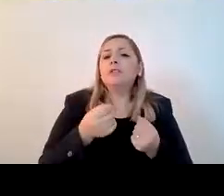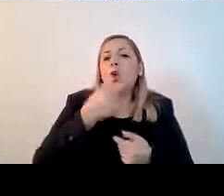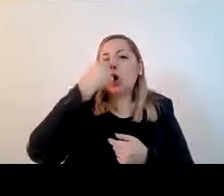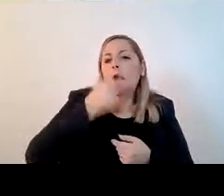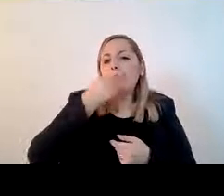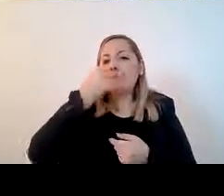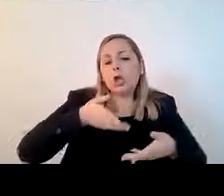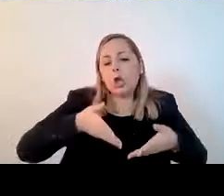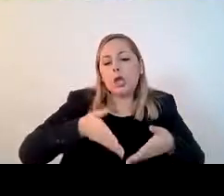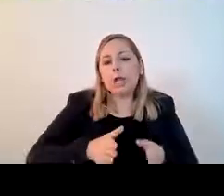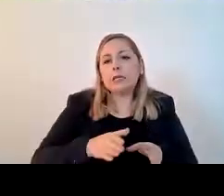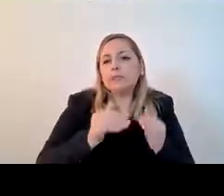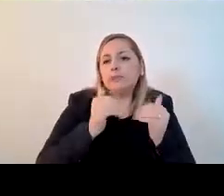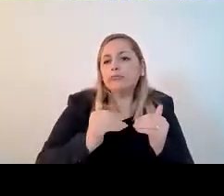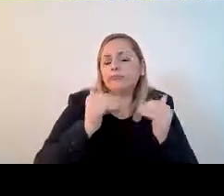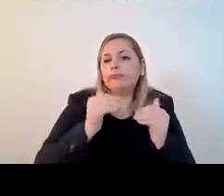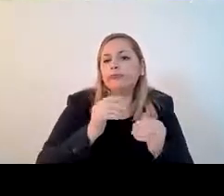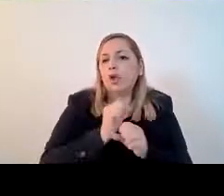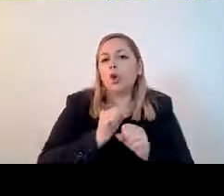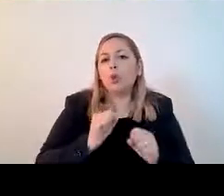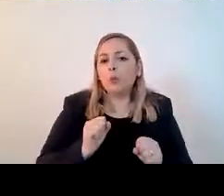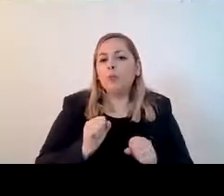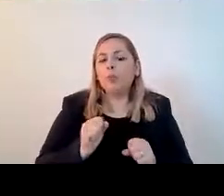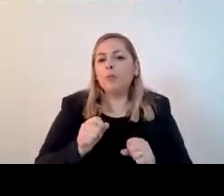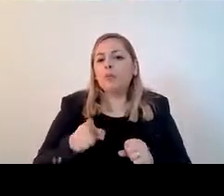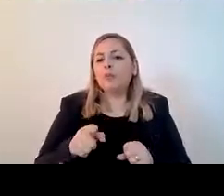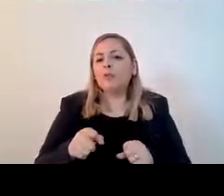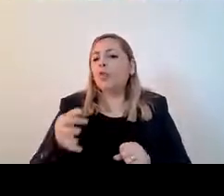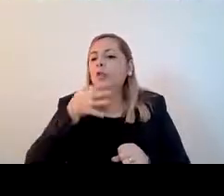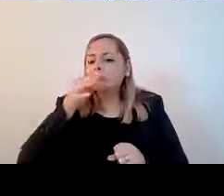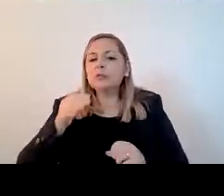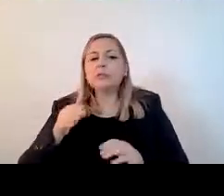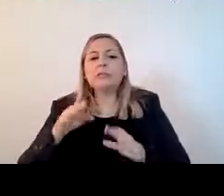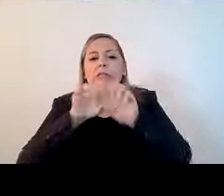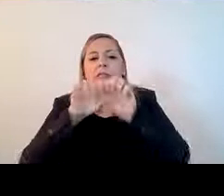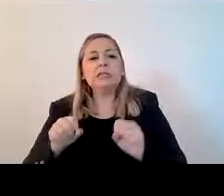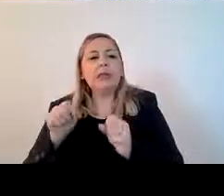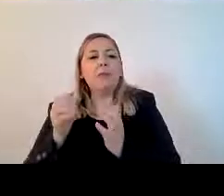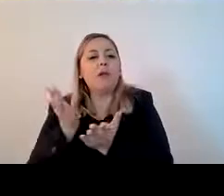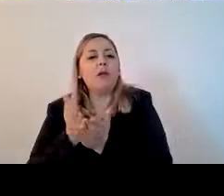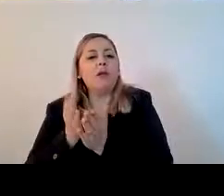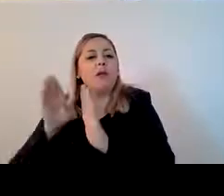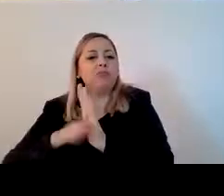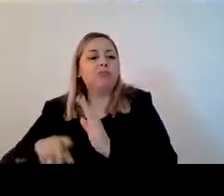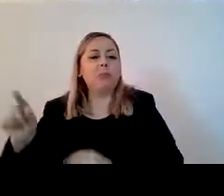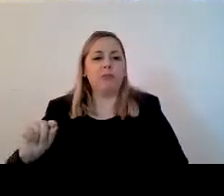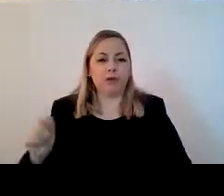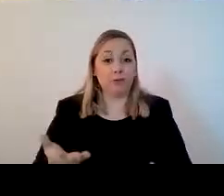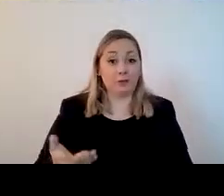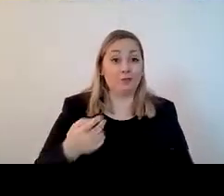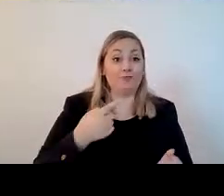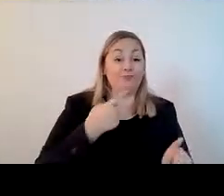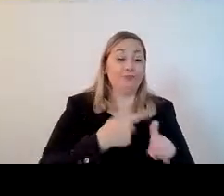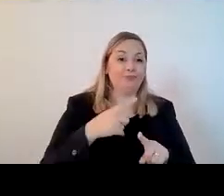no hay nada que hacer. O sea, lo desperfilaban y le restaban importancia. Ya. El otro aspecto que vale, la